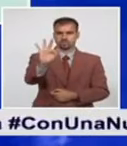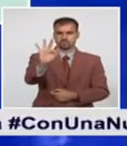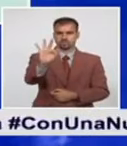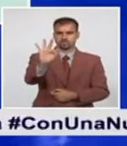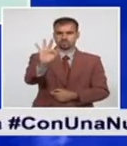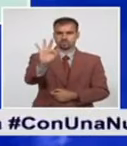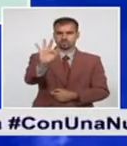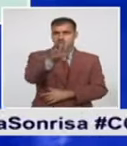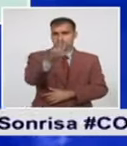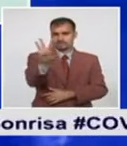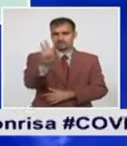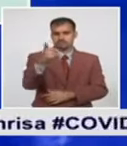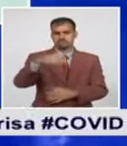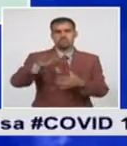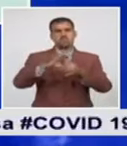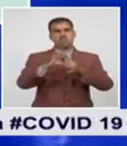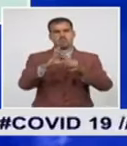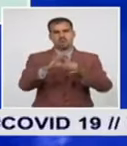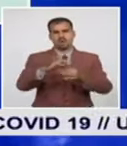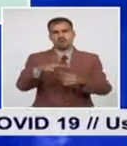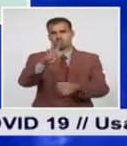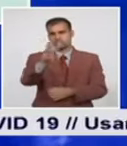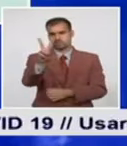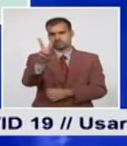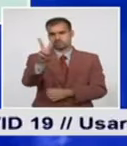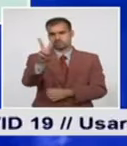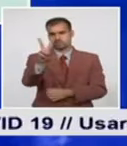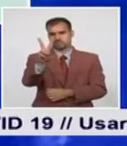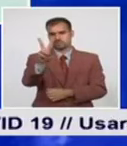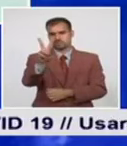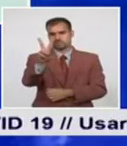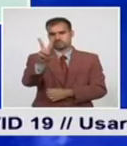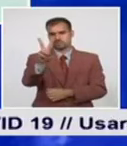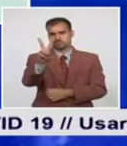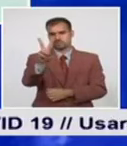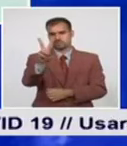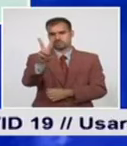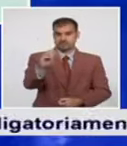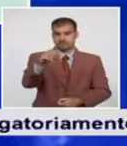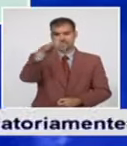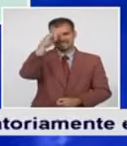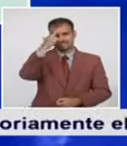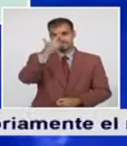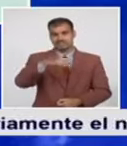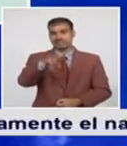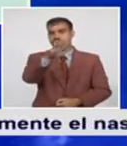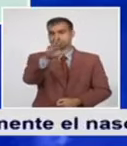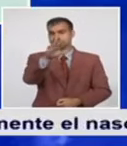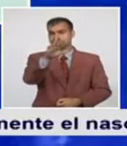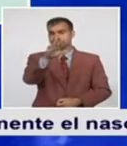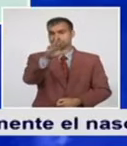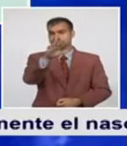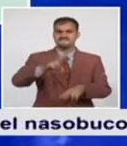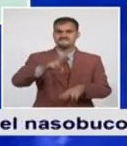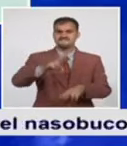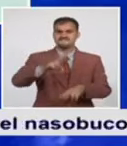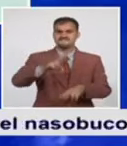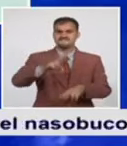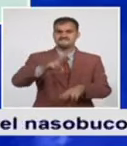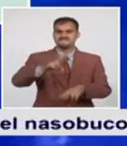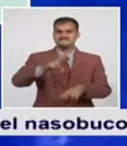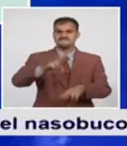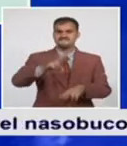43, Guanabacoa 42, Cerro 40, La Lisa 37, Habana Vieja 30, Plaza